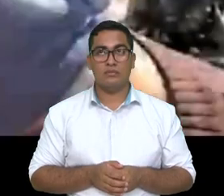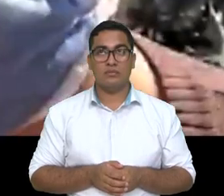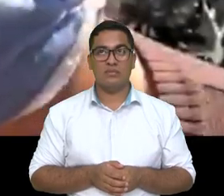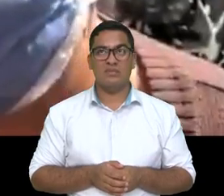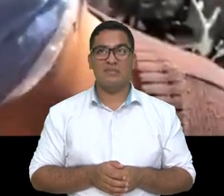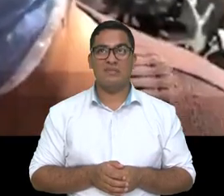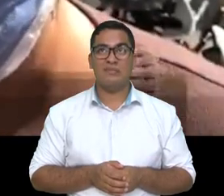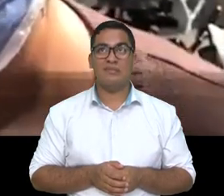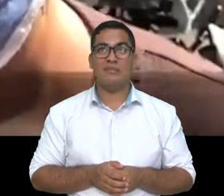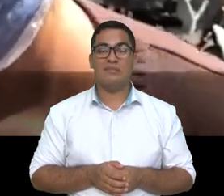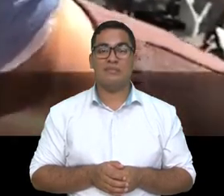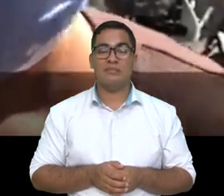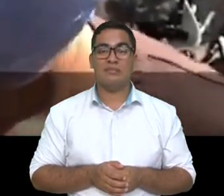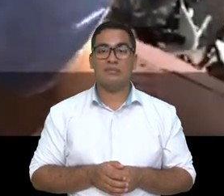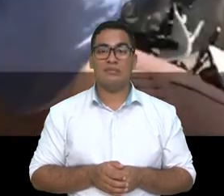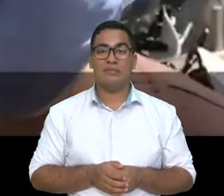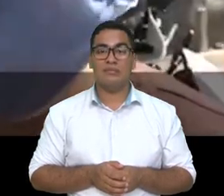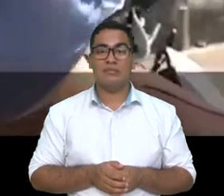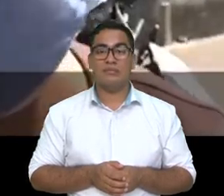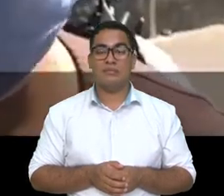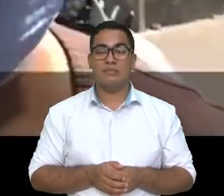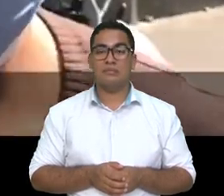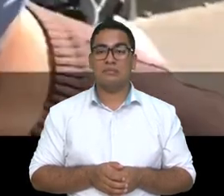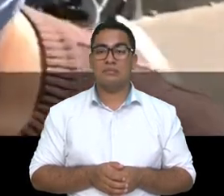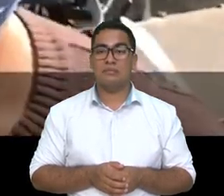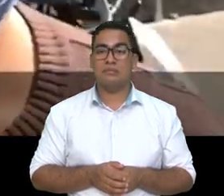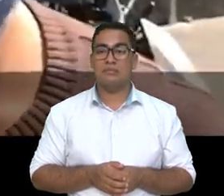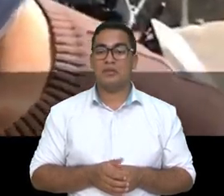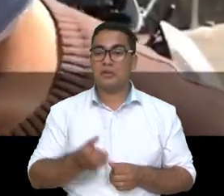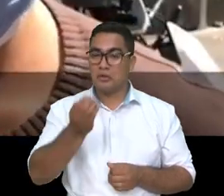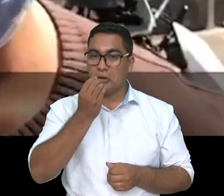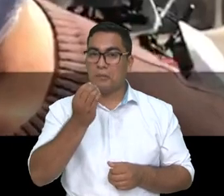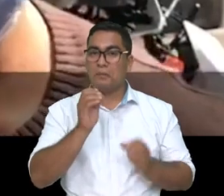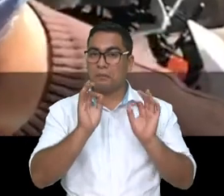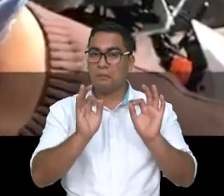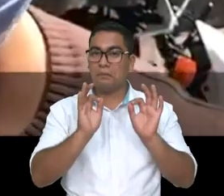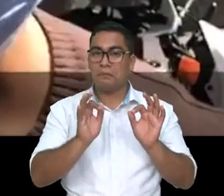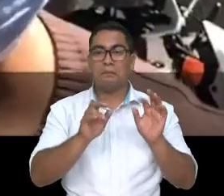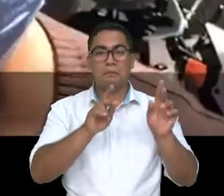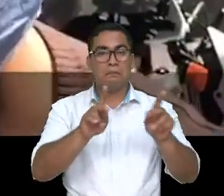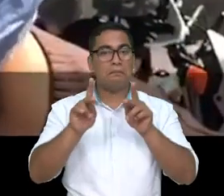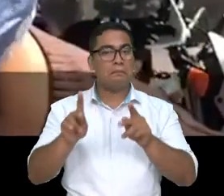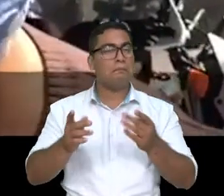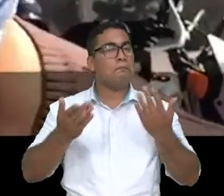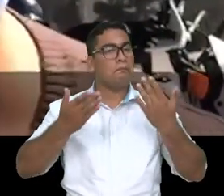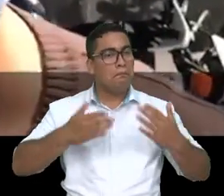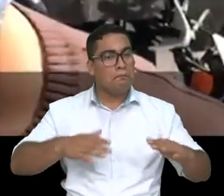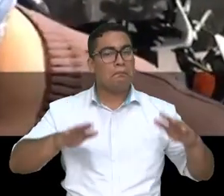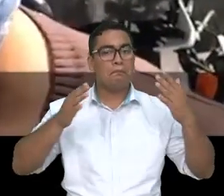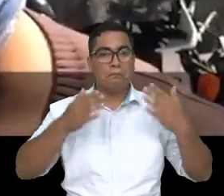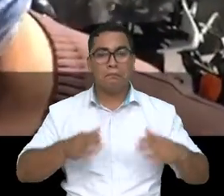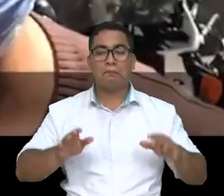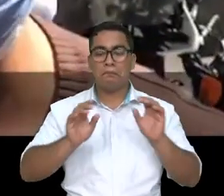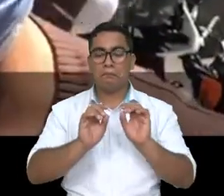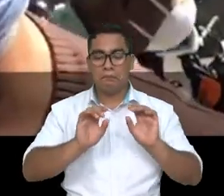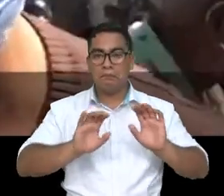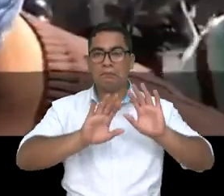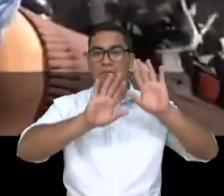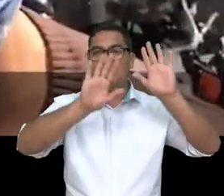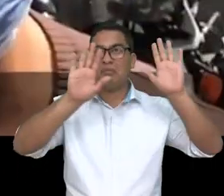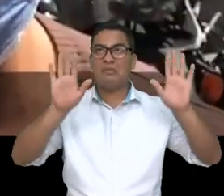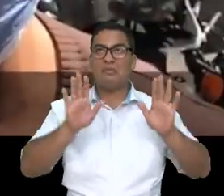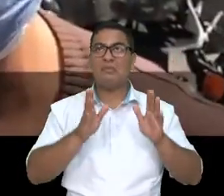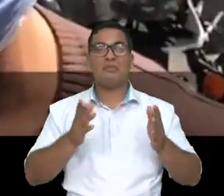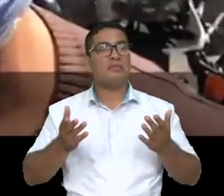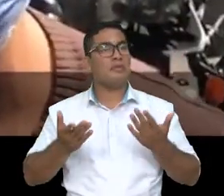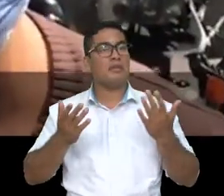¿Hay venta de alimentos en Katia? Sí, está fluyendo. La gente con la mayor conciencia posible baja en las mañanas, regresa a sus